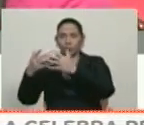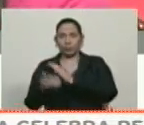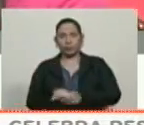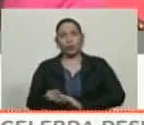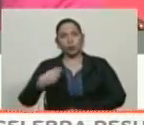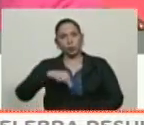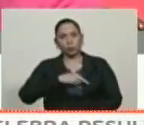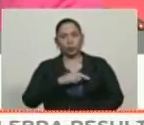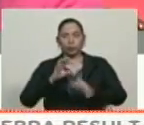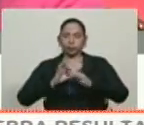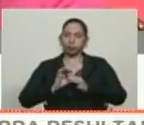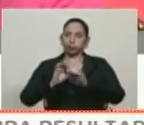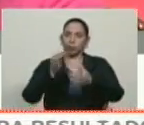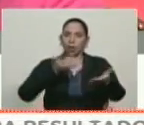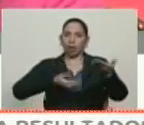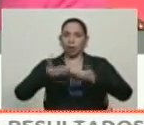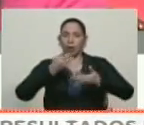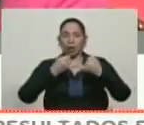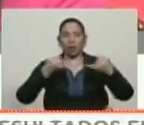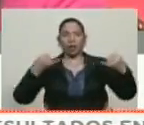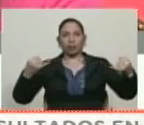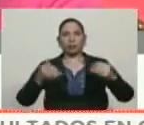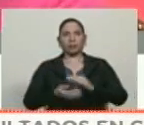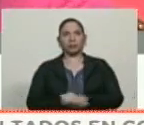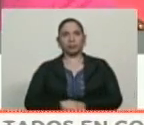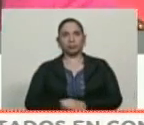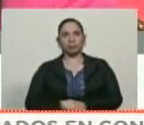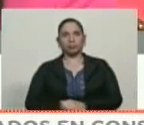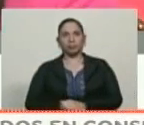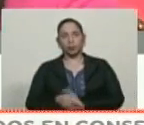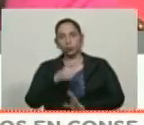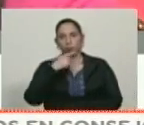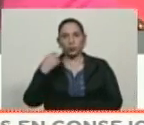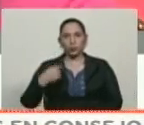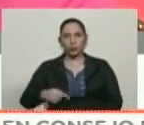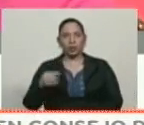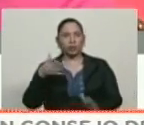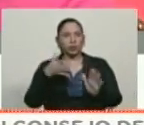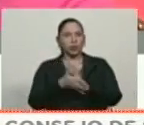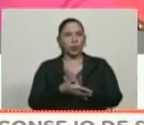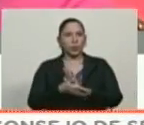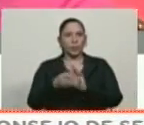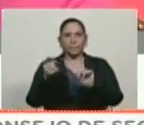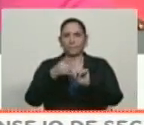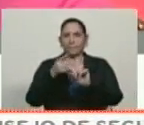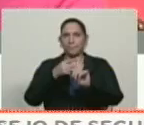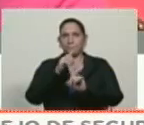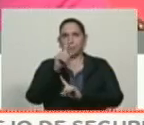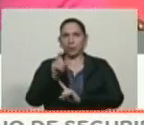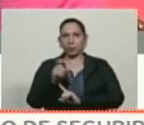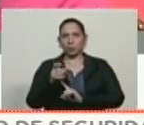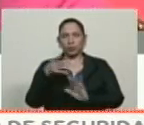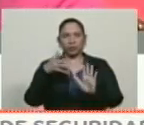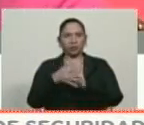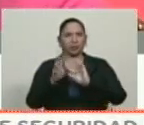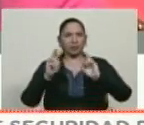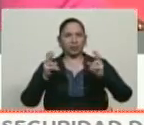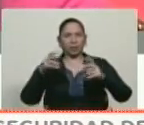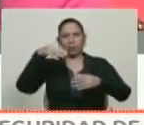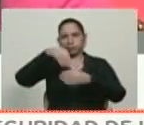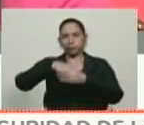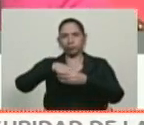estamos afianzando la cooperación energética con Rusia. Sobre su primera pregunta del tema de la